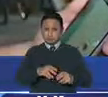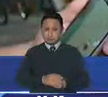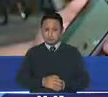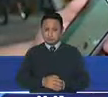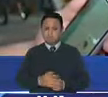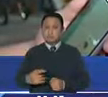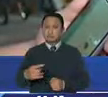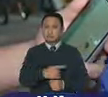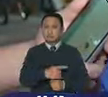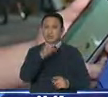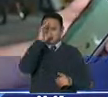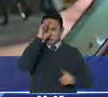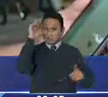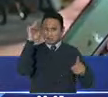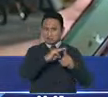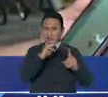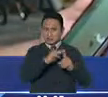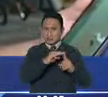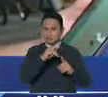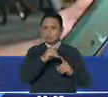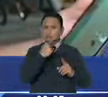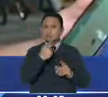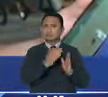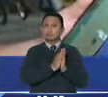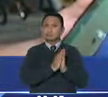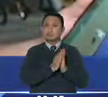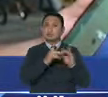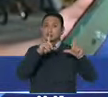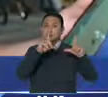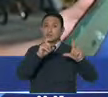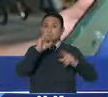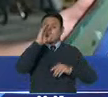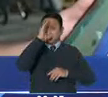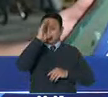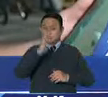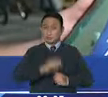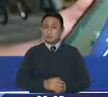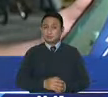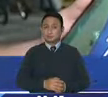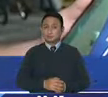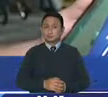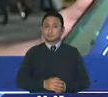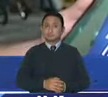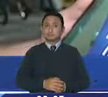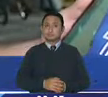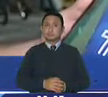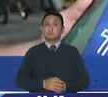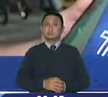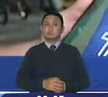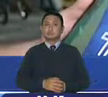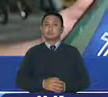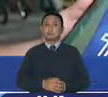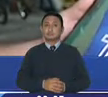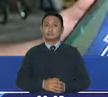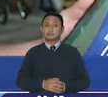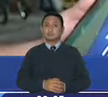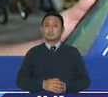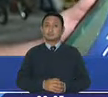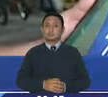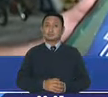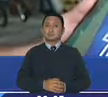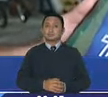encuentran mensajes los cuales están solicitando ya la fotografía del miembro policial al cual abatió a este delincuente para